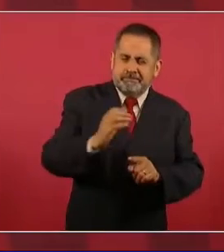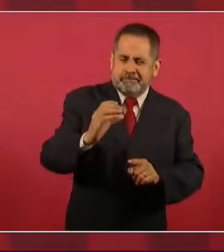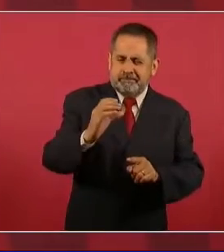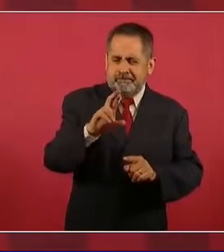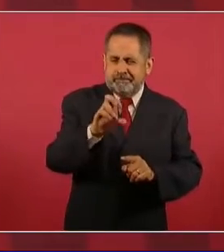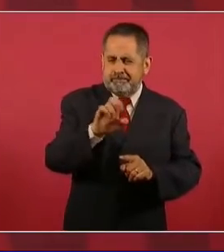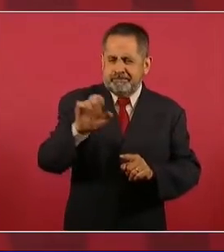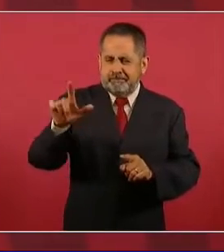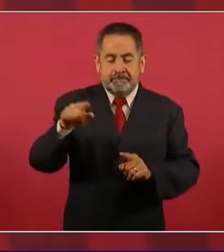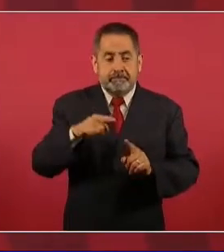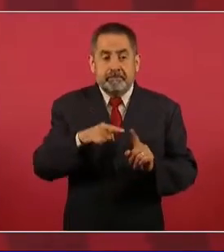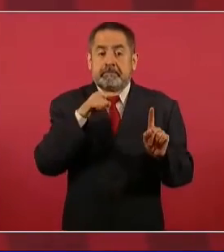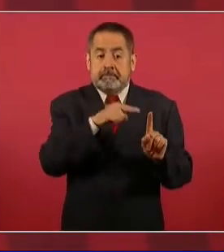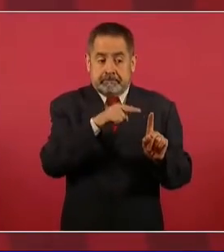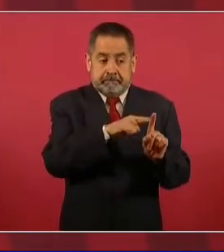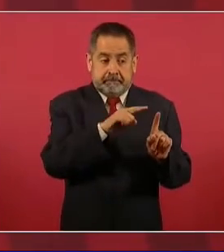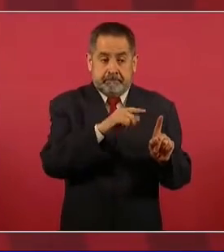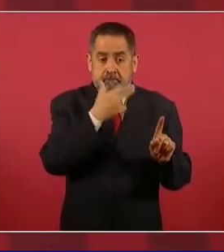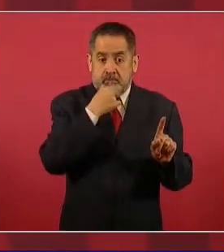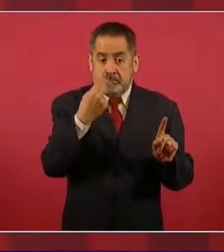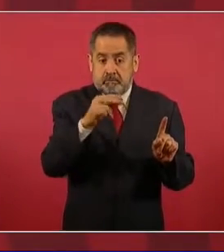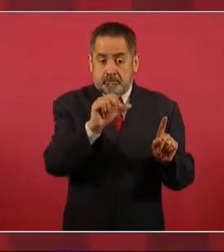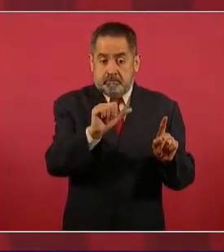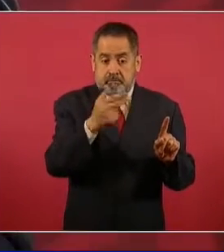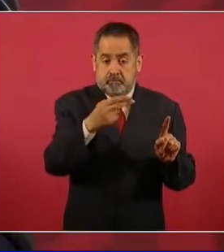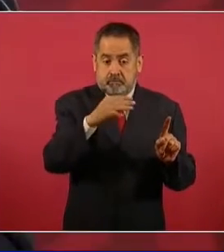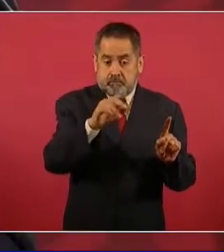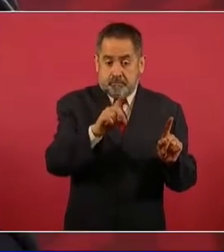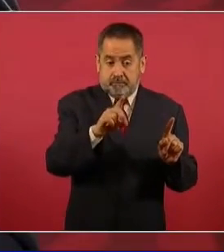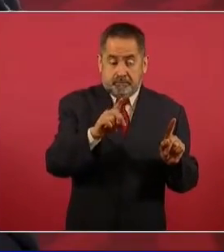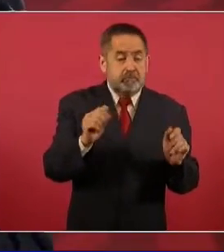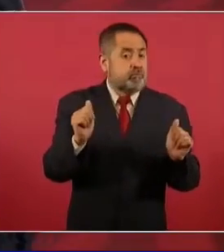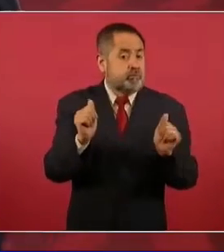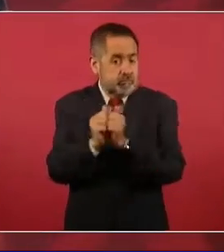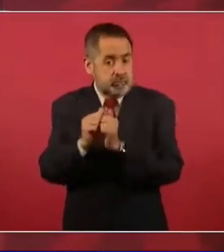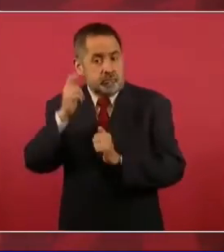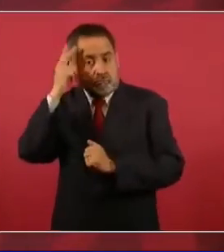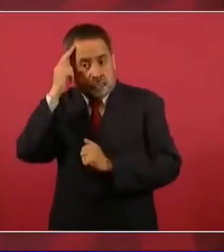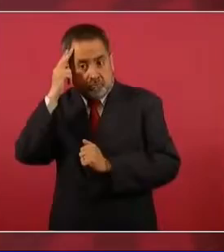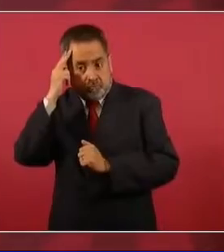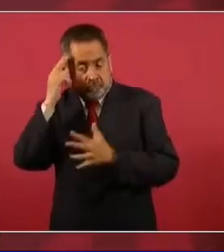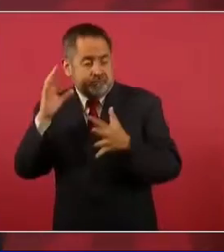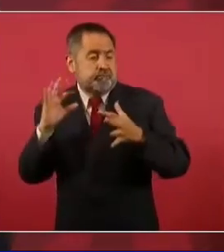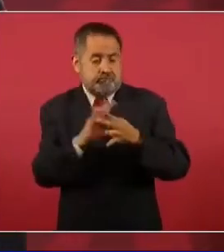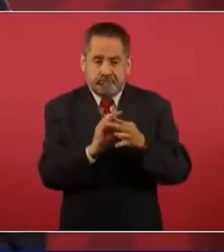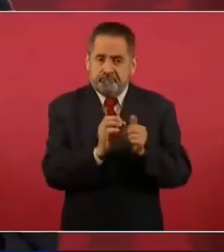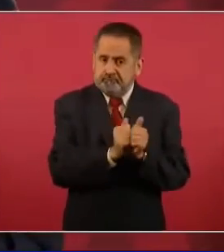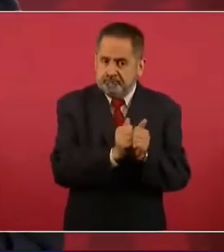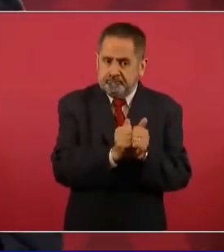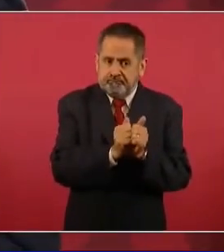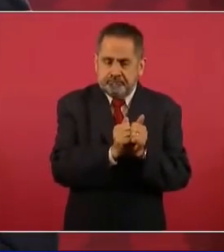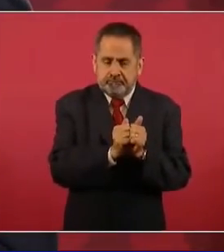era hombre de confianza de Porfirio Díaz, antes de que Porfirio Díaz